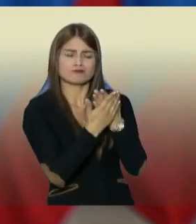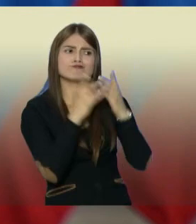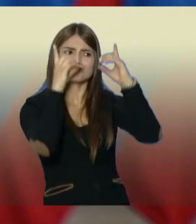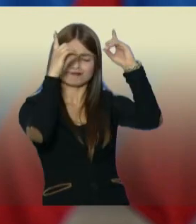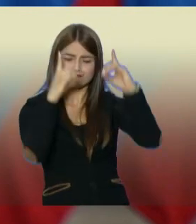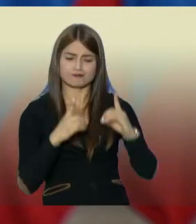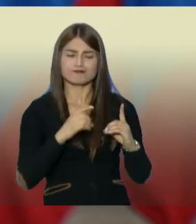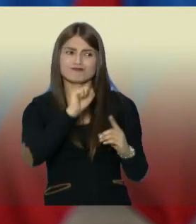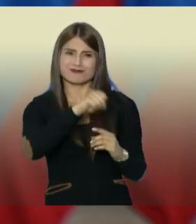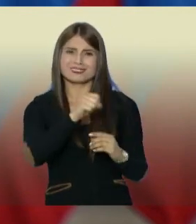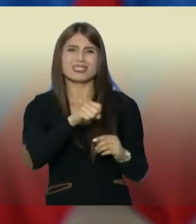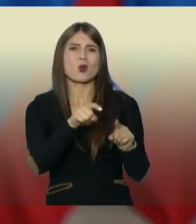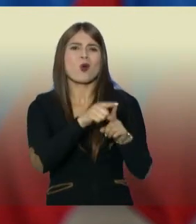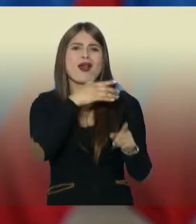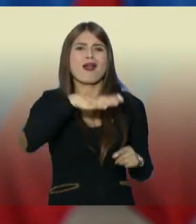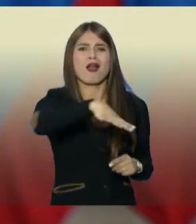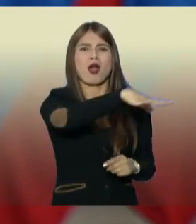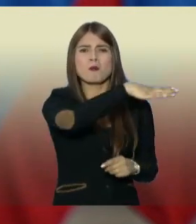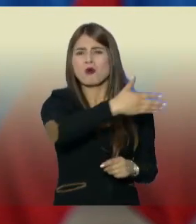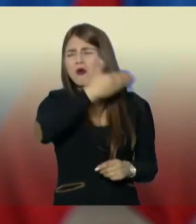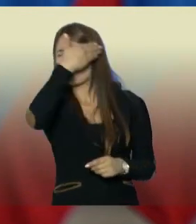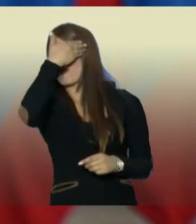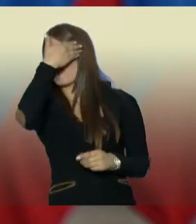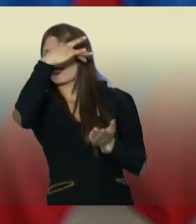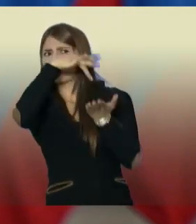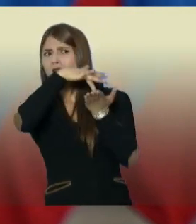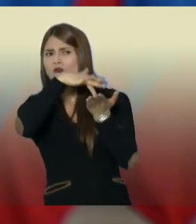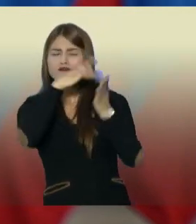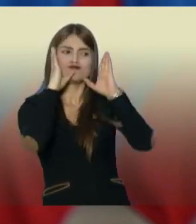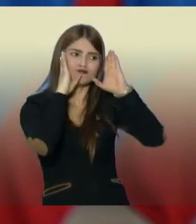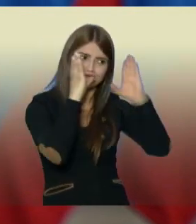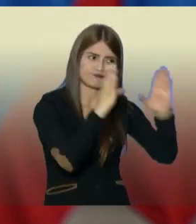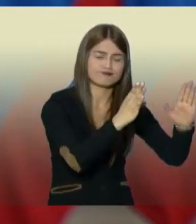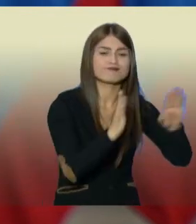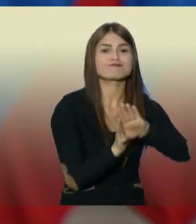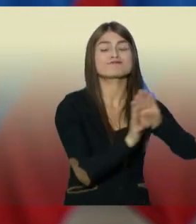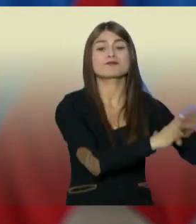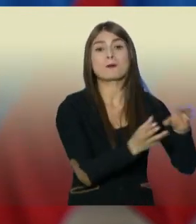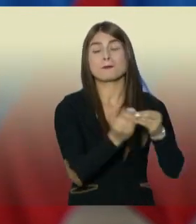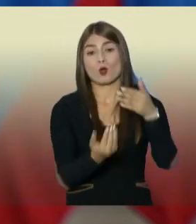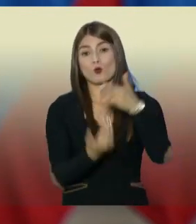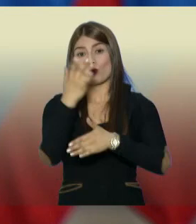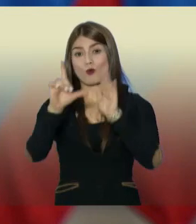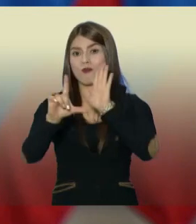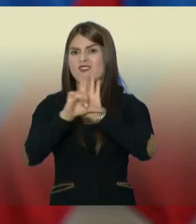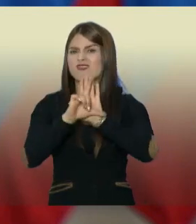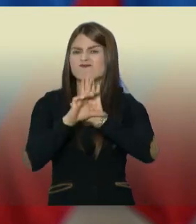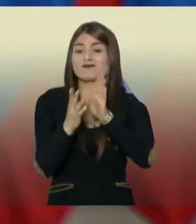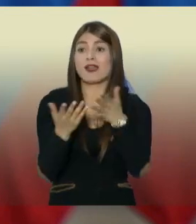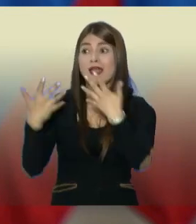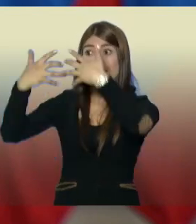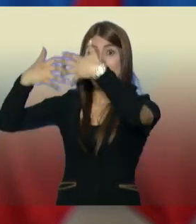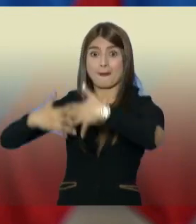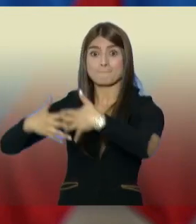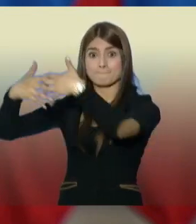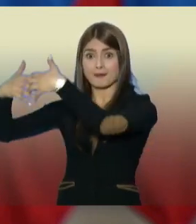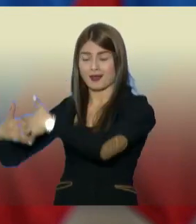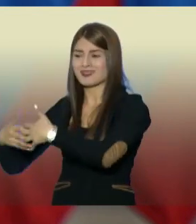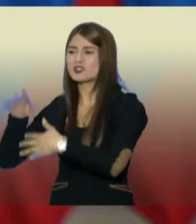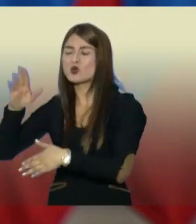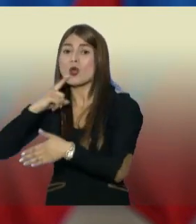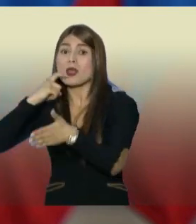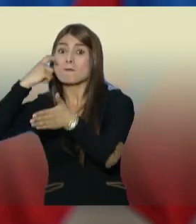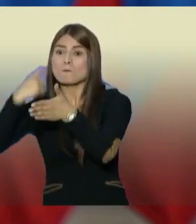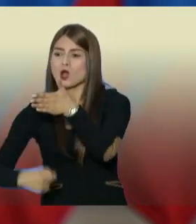campo está el decreto ley que permite que las empresas paguen sus impuestos construyendo directamente las obras que